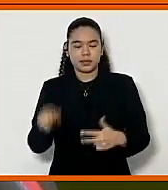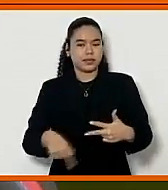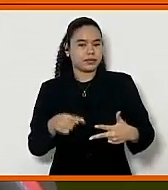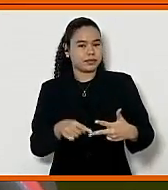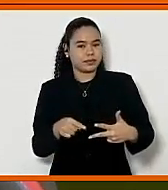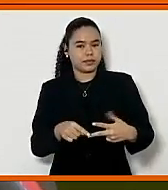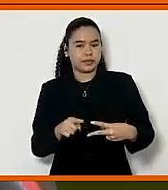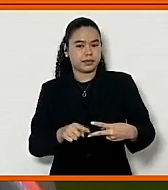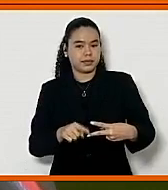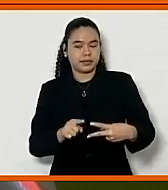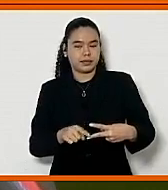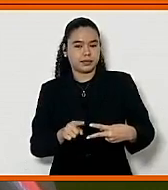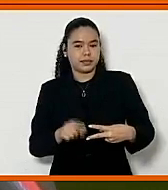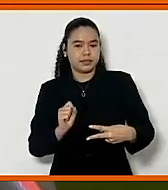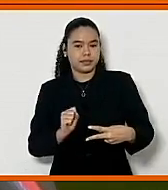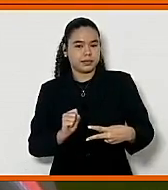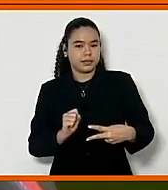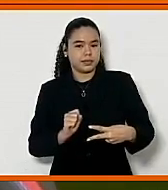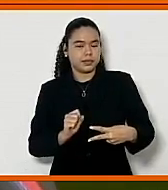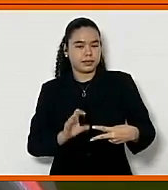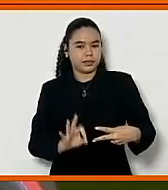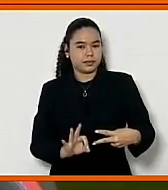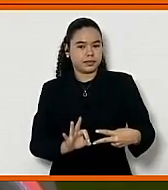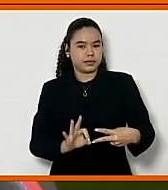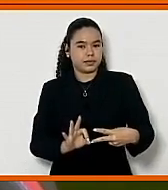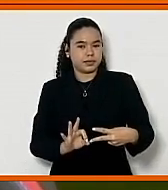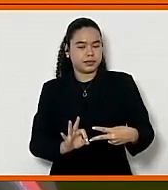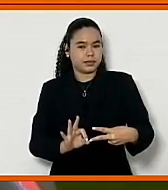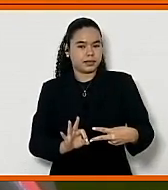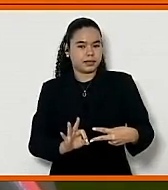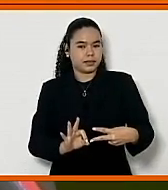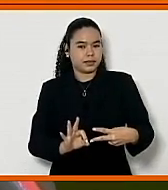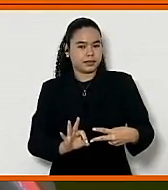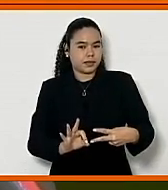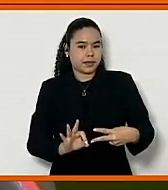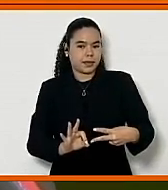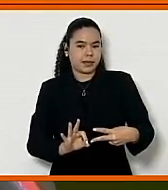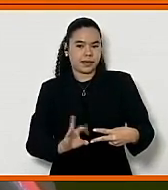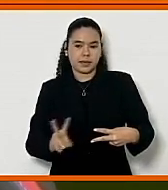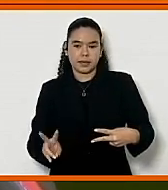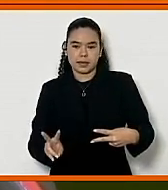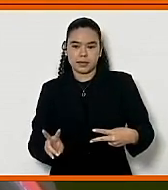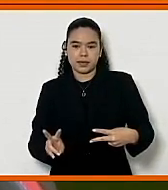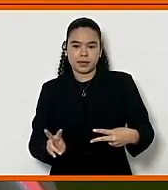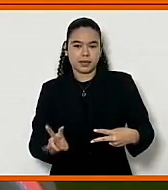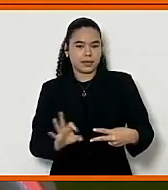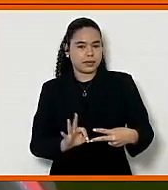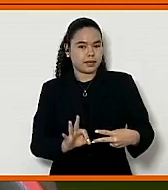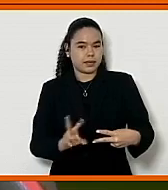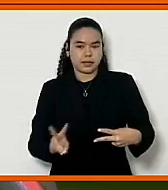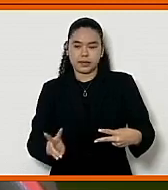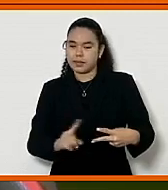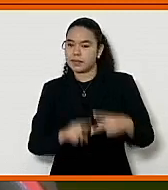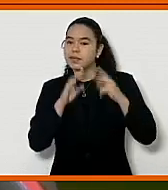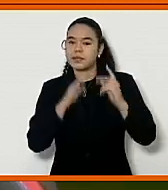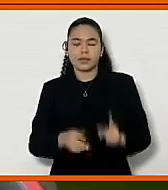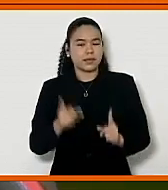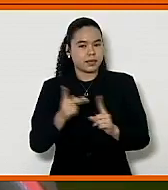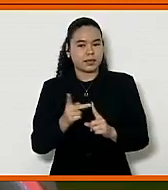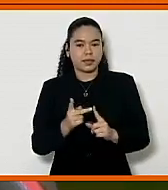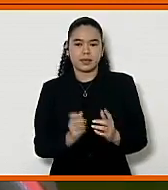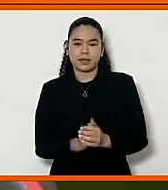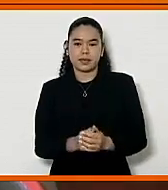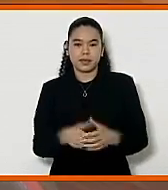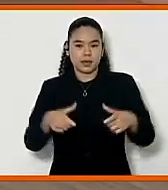número ganador, su primer dígito es... el 9, segundo dígito. El 2, segundo número ganador, 92, con su catrachada